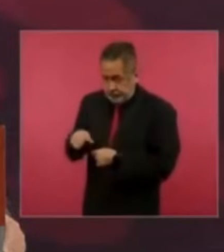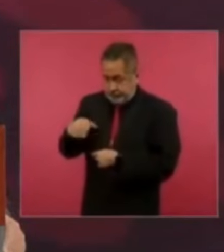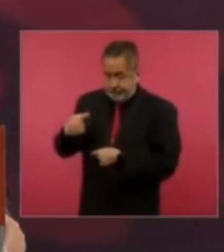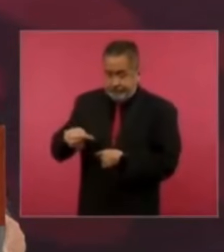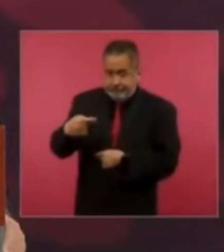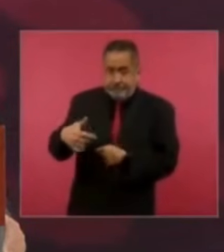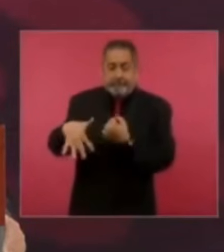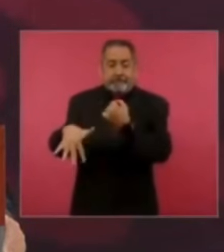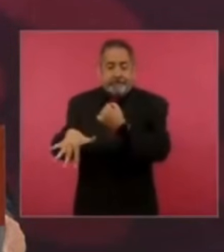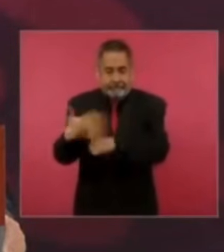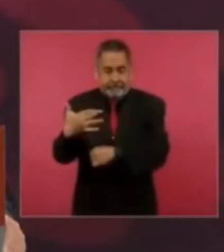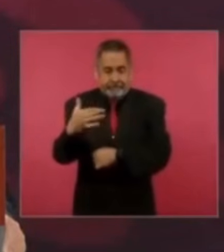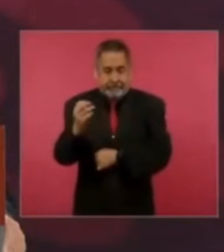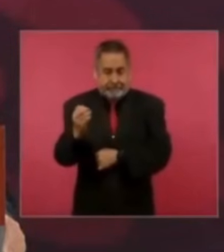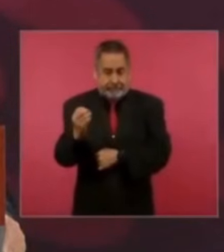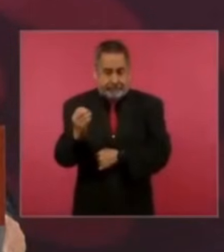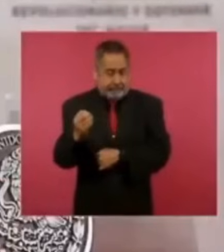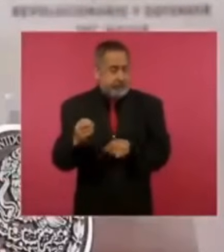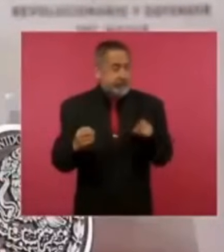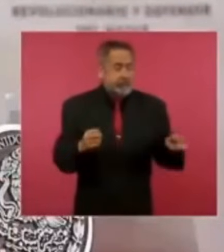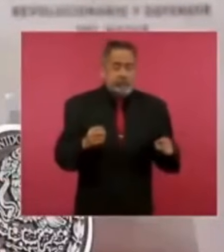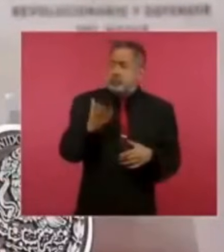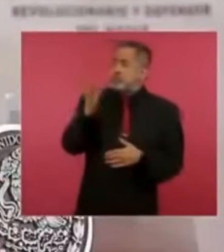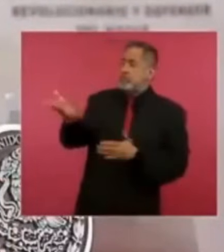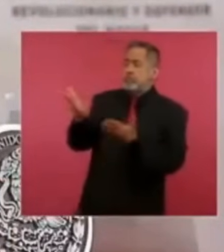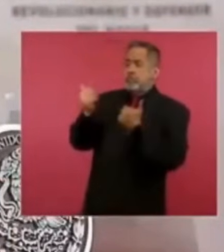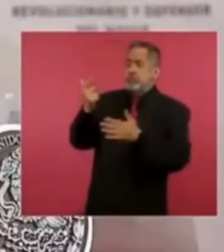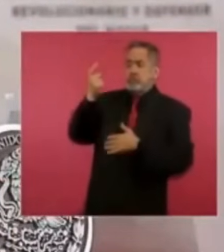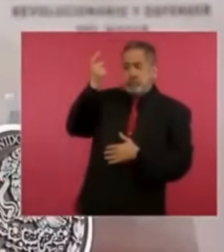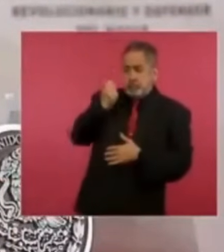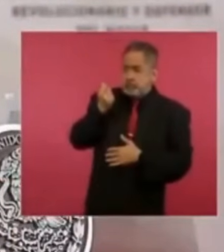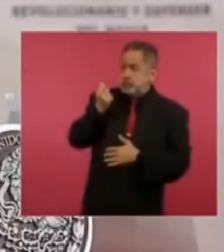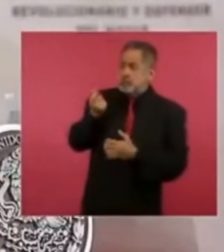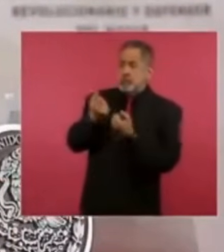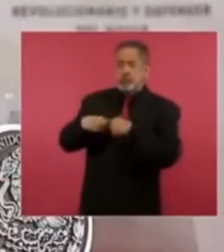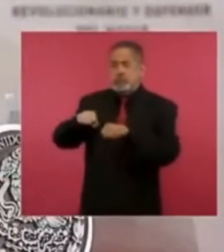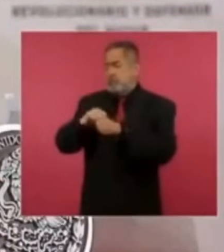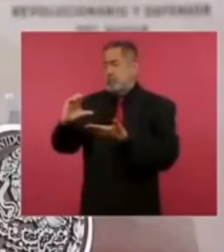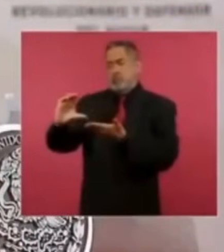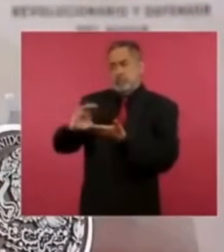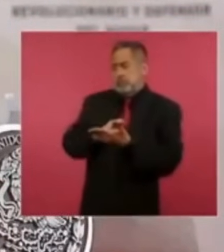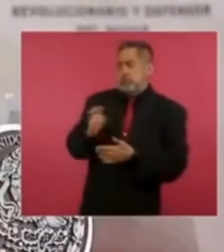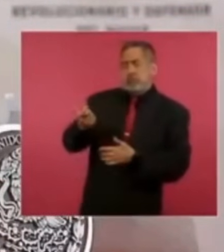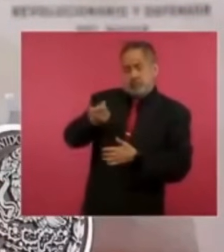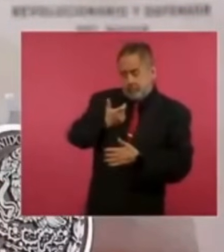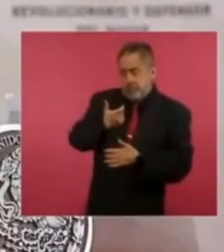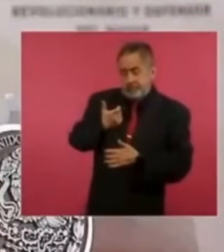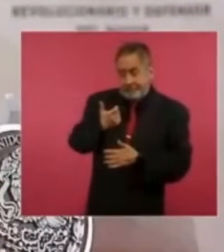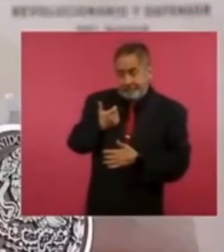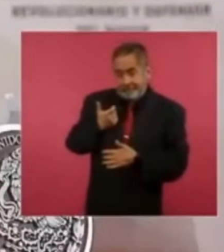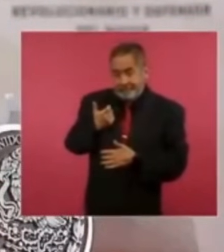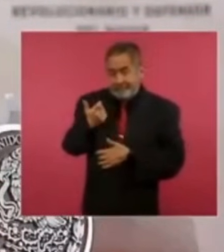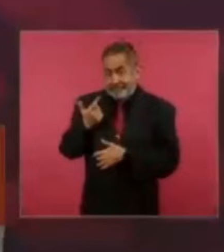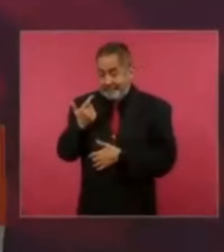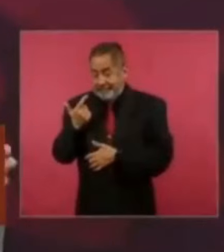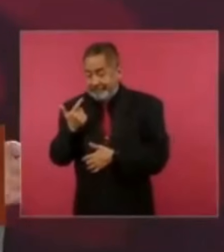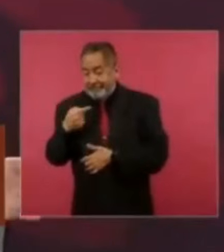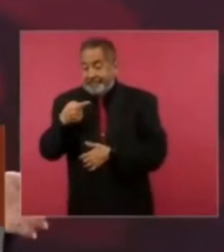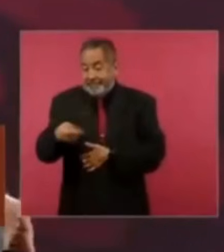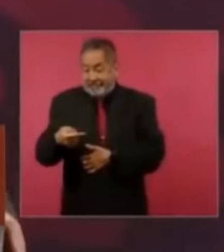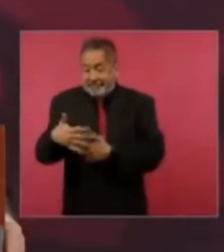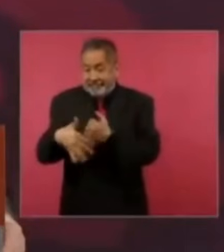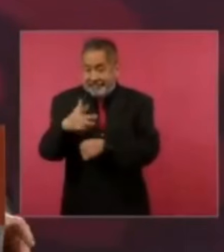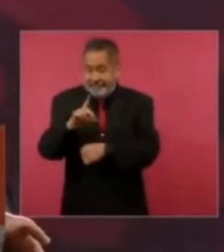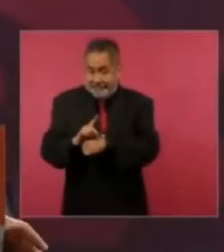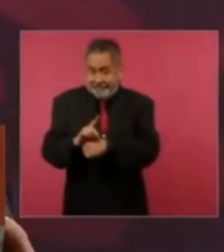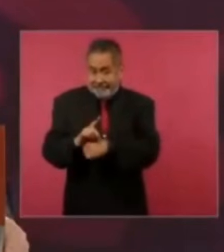por accidente de trabajo, y le han dado 48 millones de pesos del erario público. Hoy la